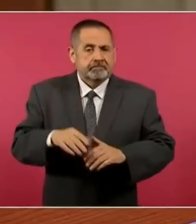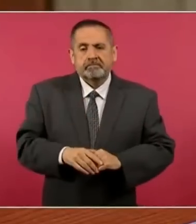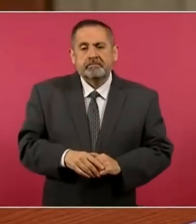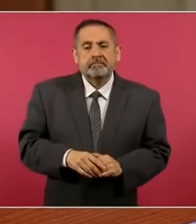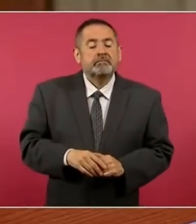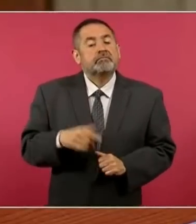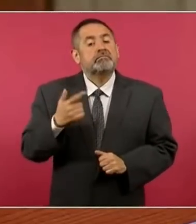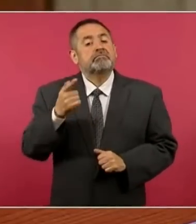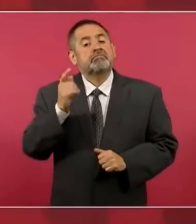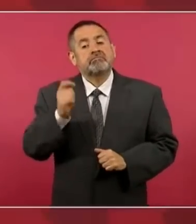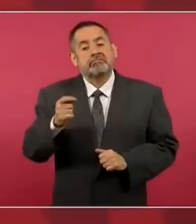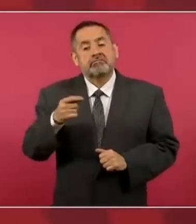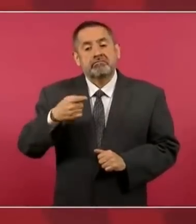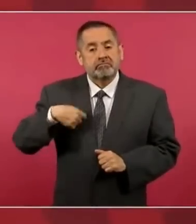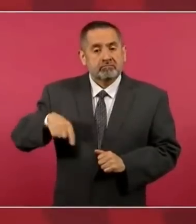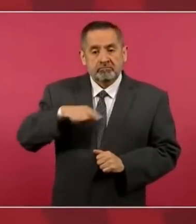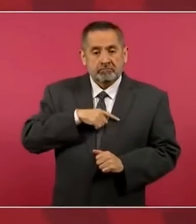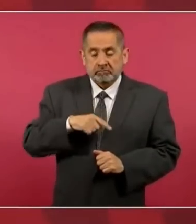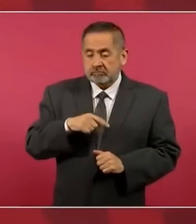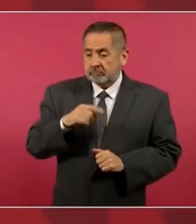y no vamos a traer cero